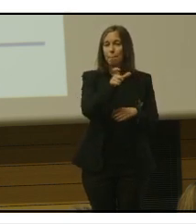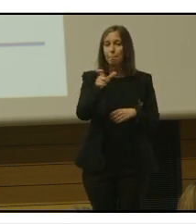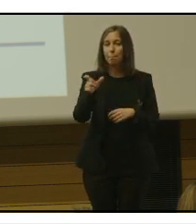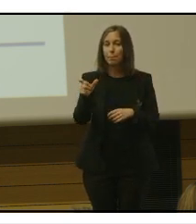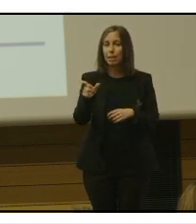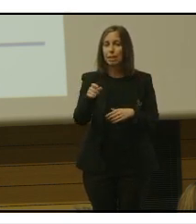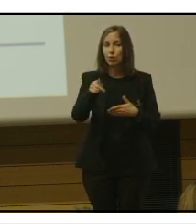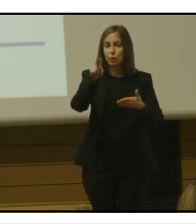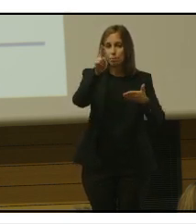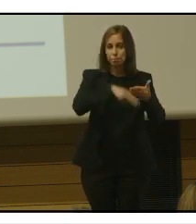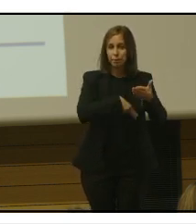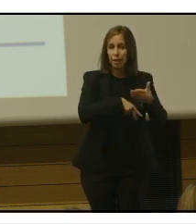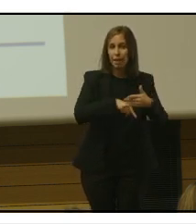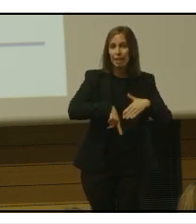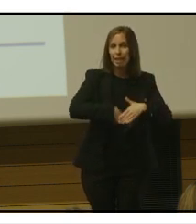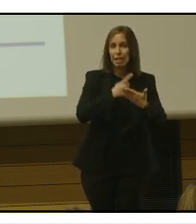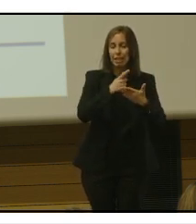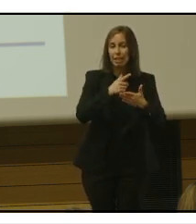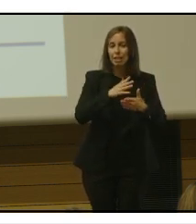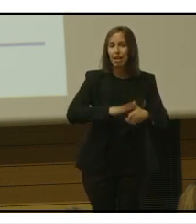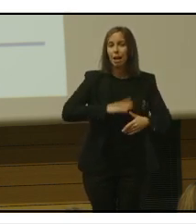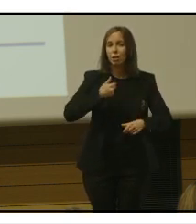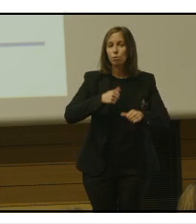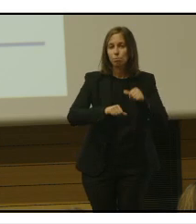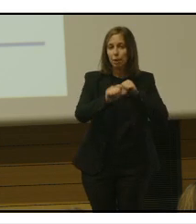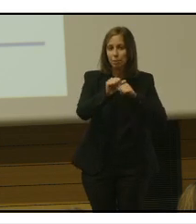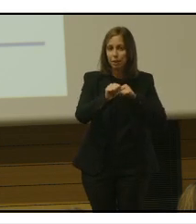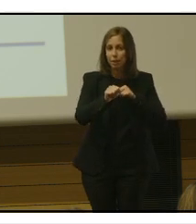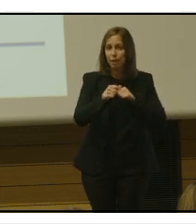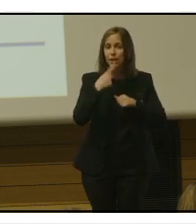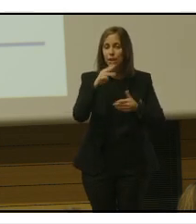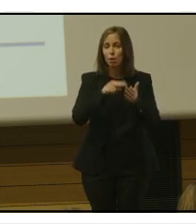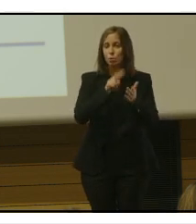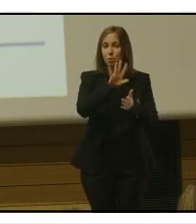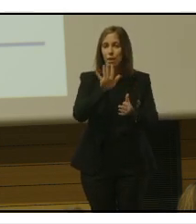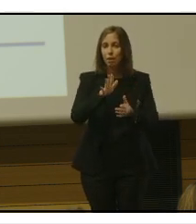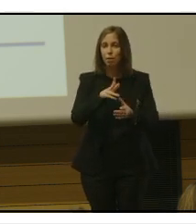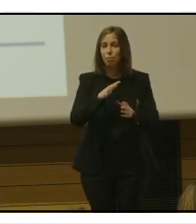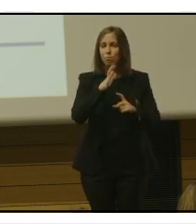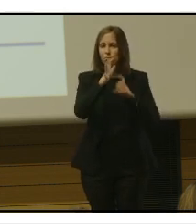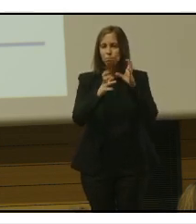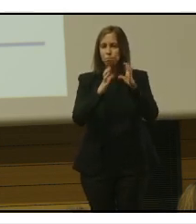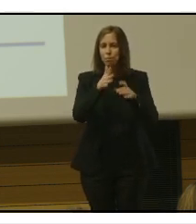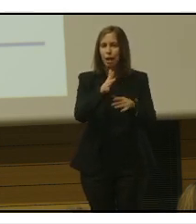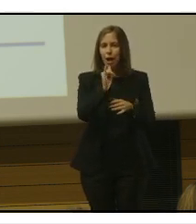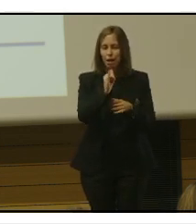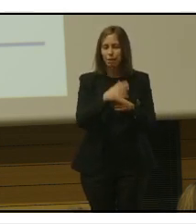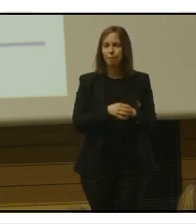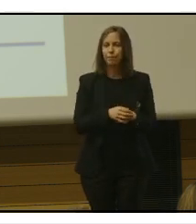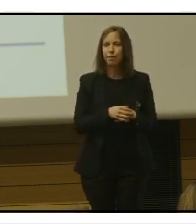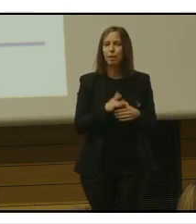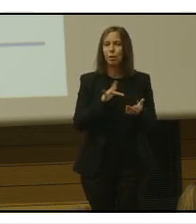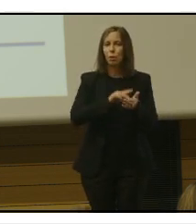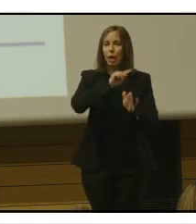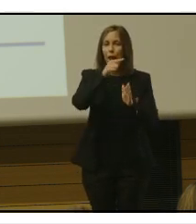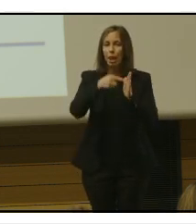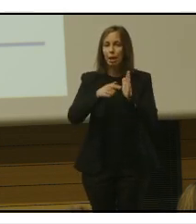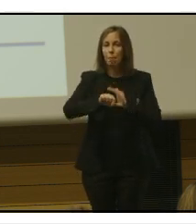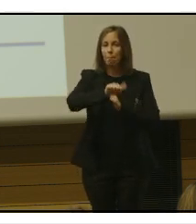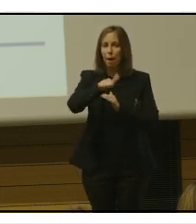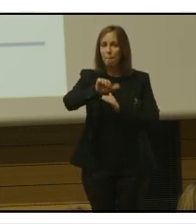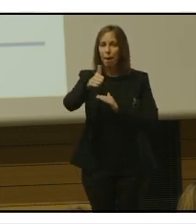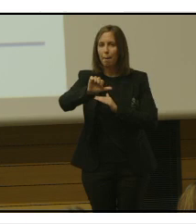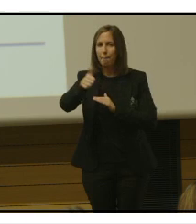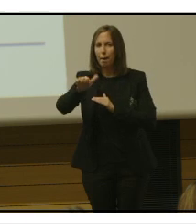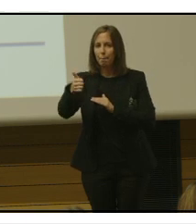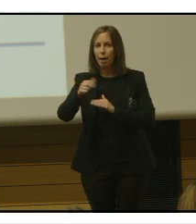gallega de 16 años o más en el año 2005 decía que estaba expuesta al humo ambiental de tabaco. A medida que se fue legislando, vemos cómo las